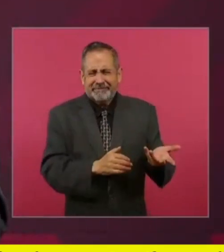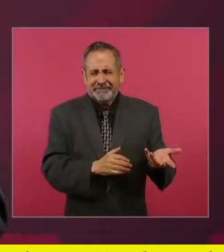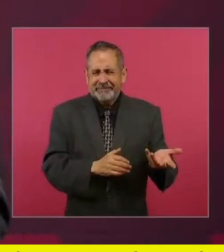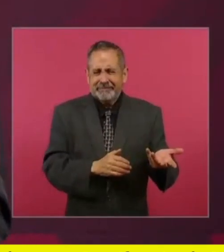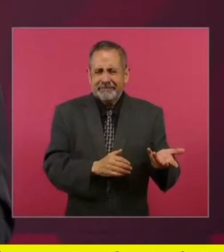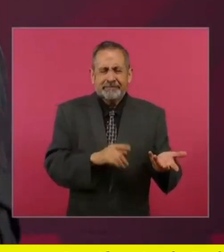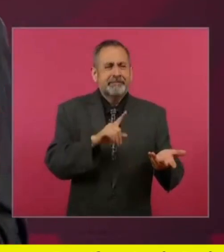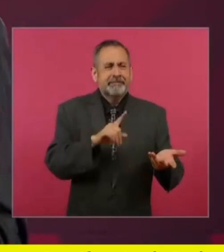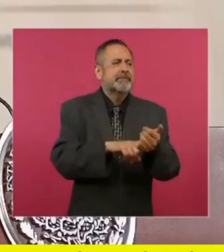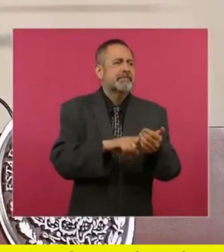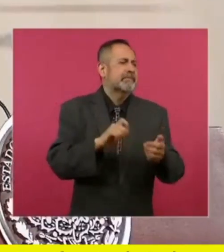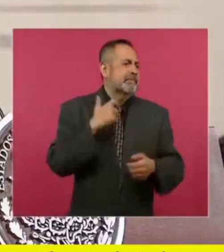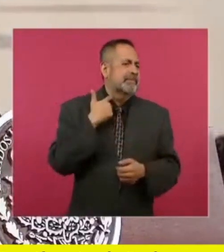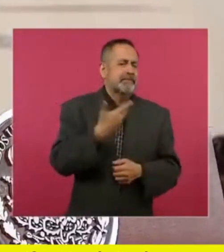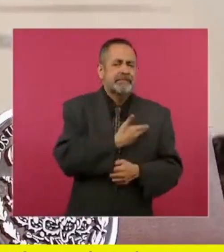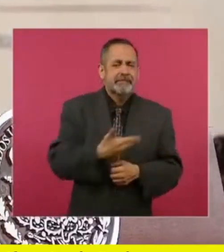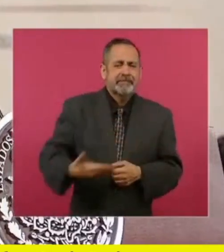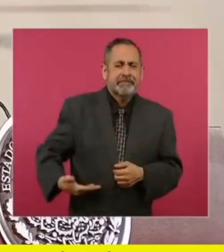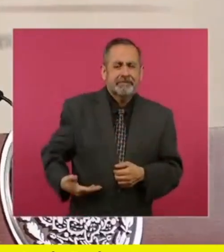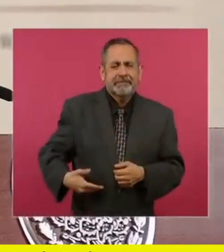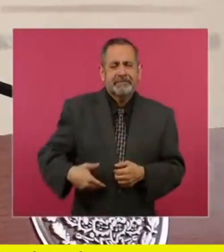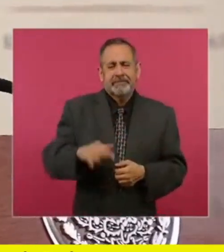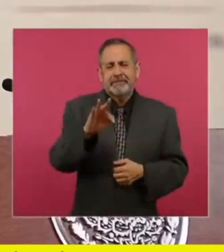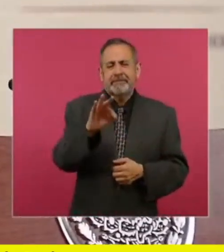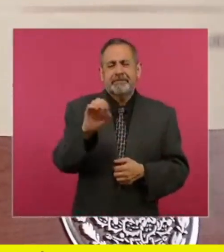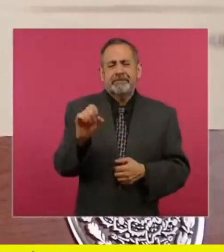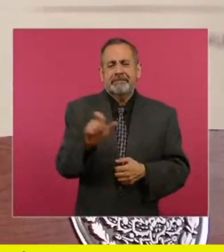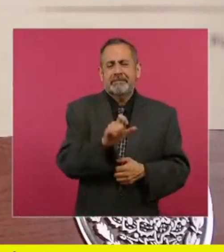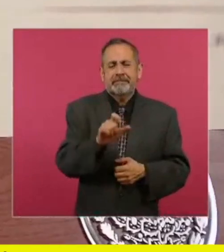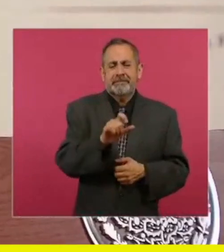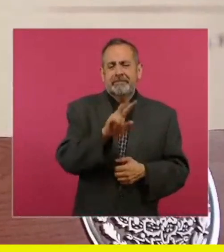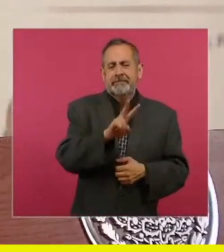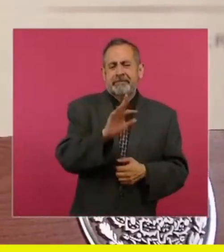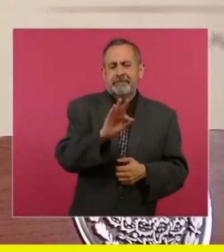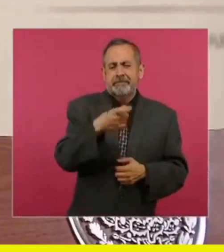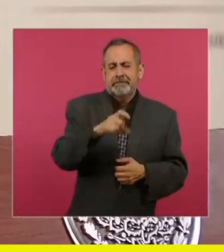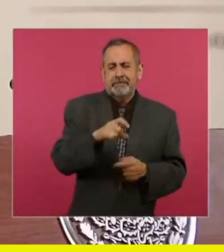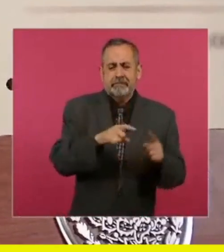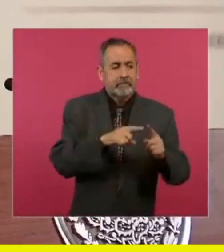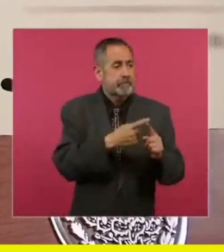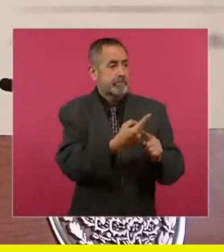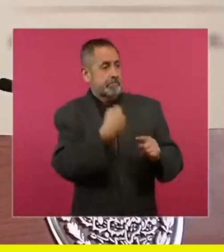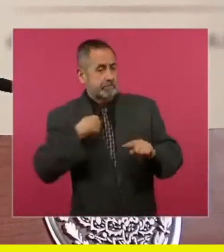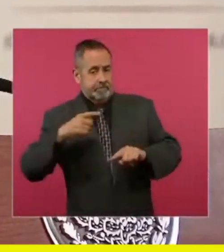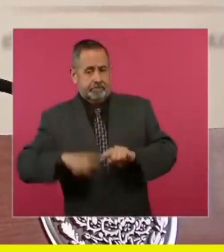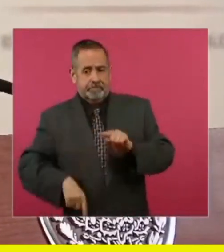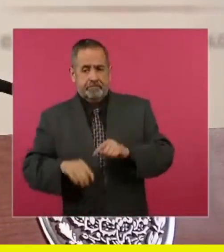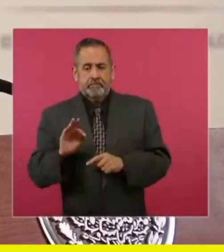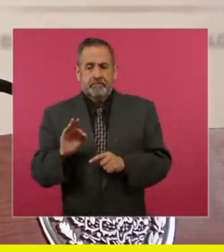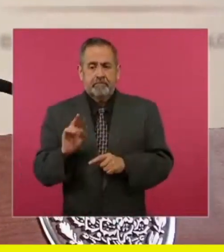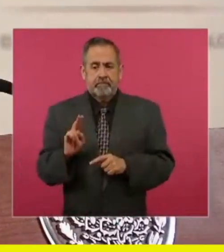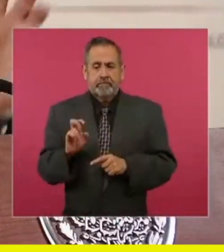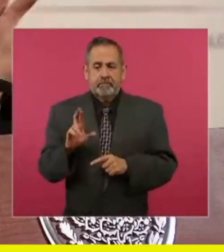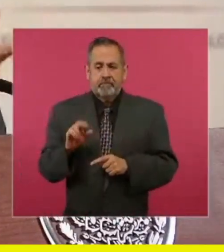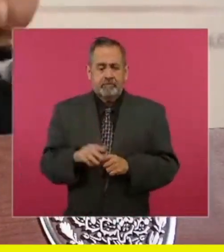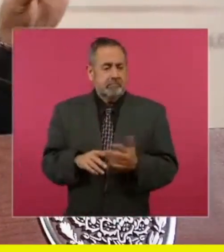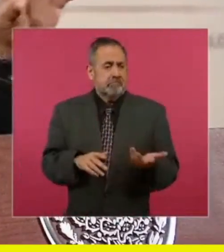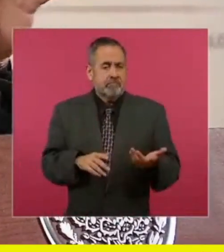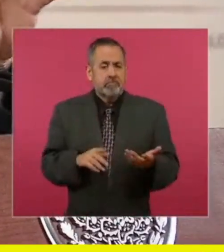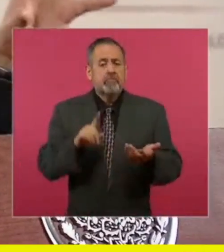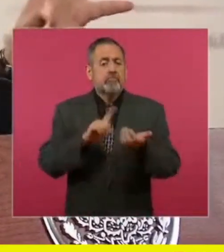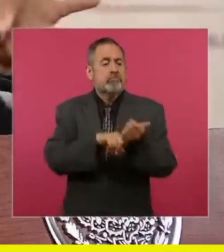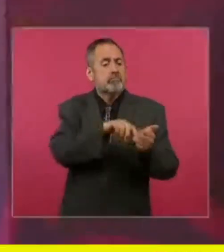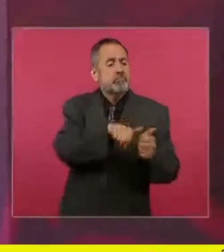del presidente en ese entonces Vicente Fox que quería desaforarme y lo hizo